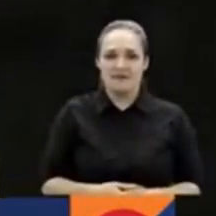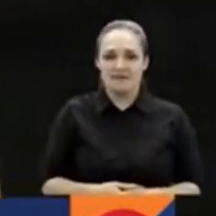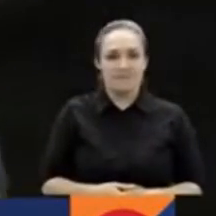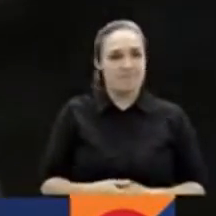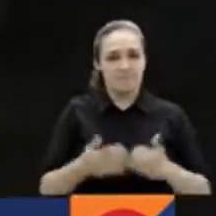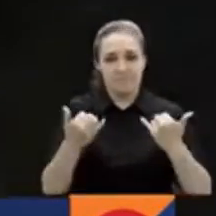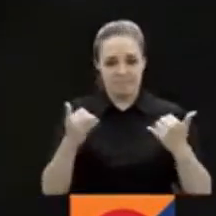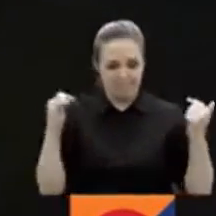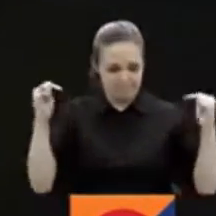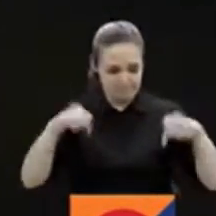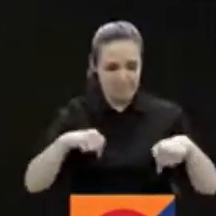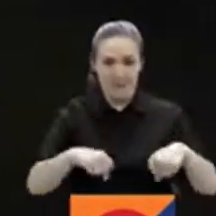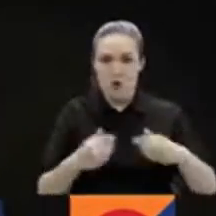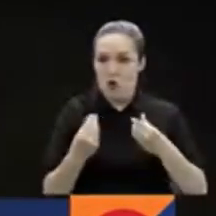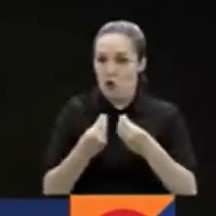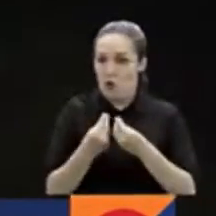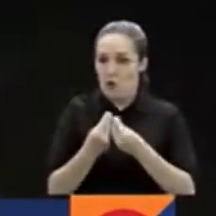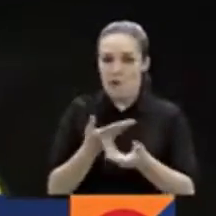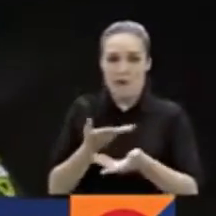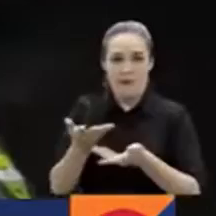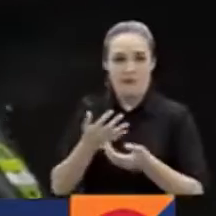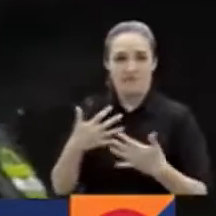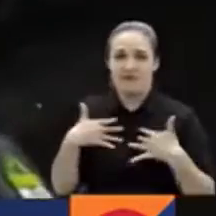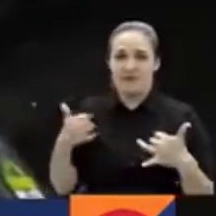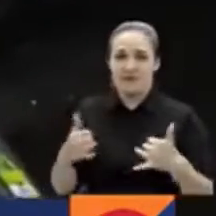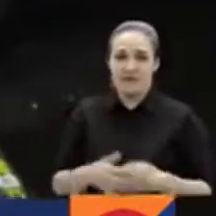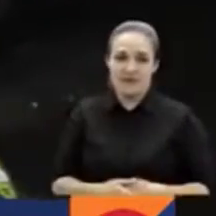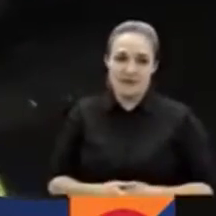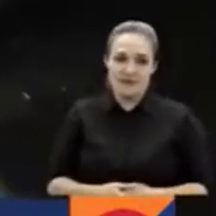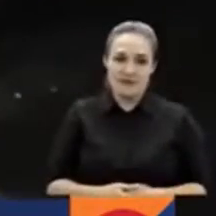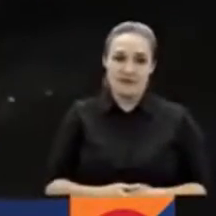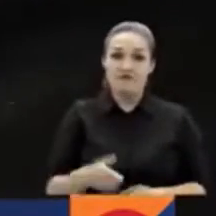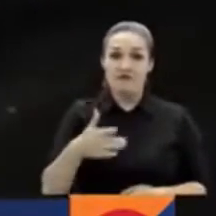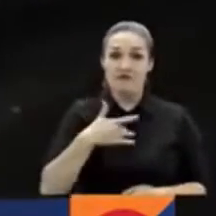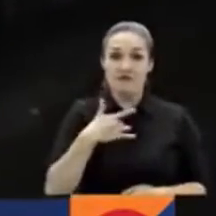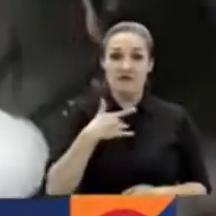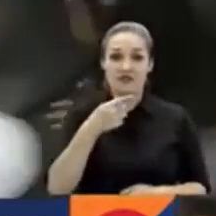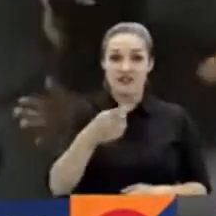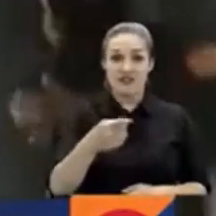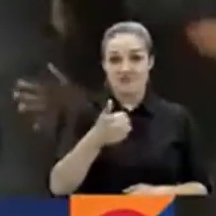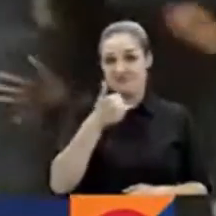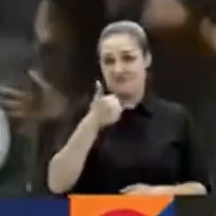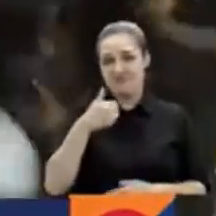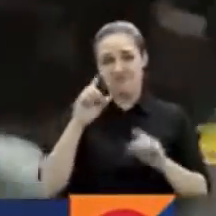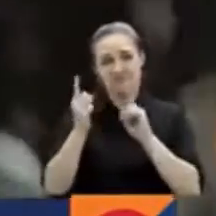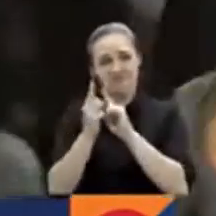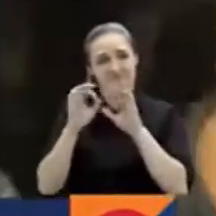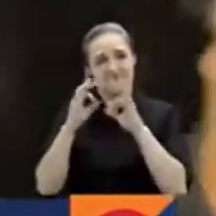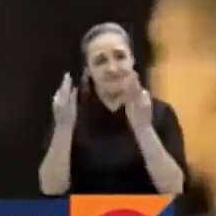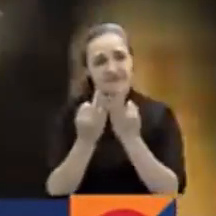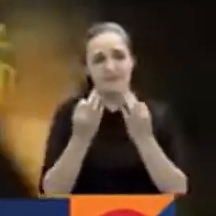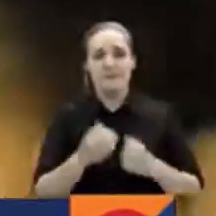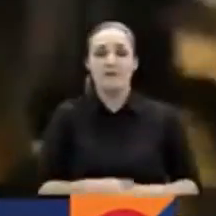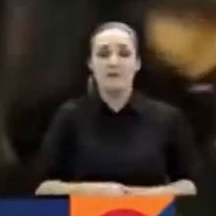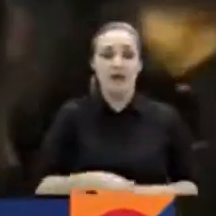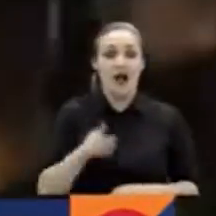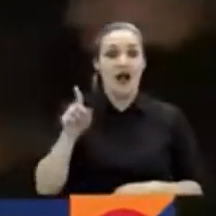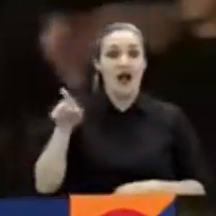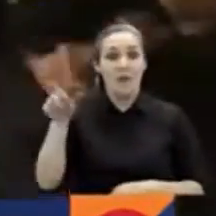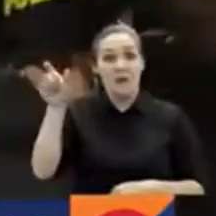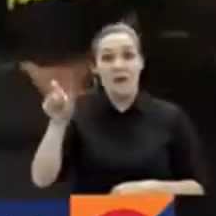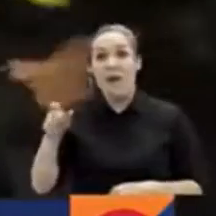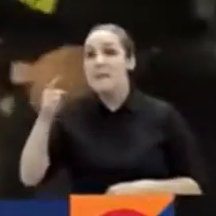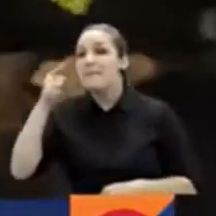de estar acá con mis compañeros. Lo más duro de todo este día, estar lejos de mi familia. Estas fueron las palabras de un